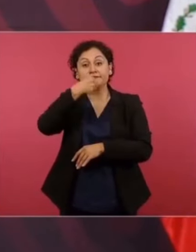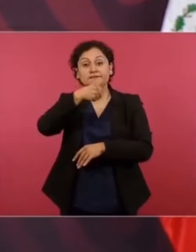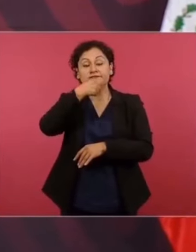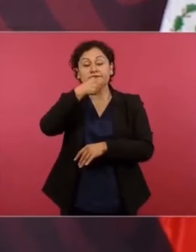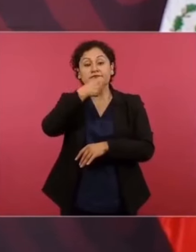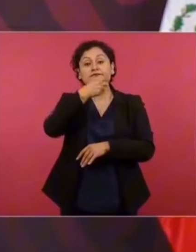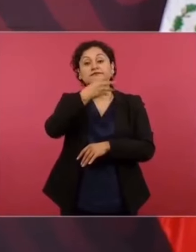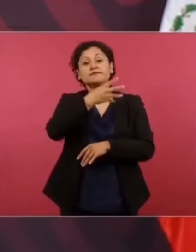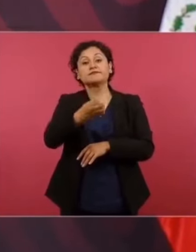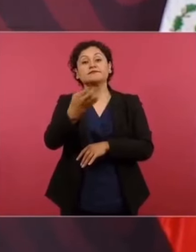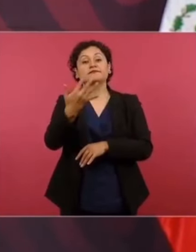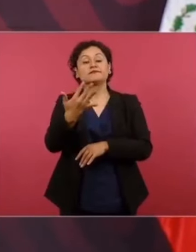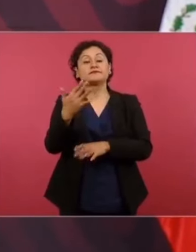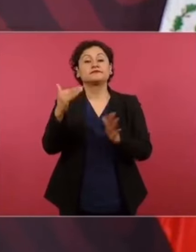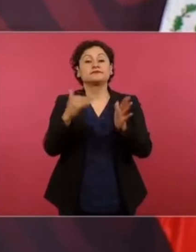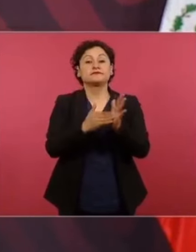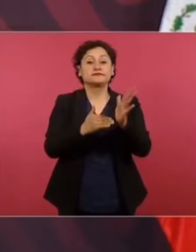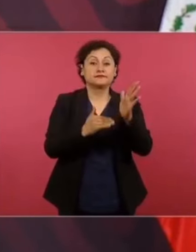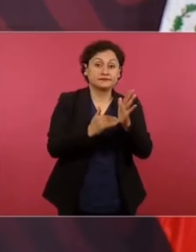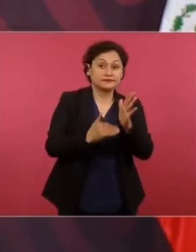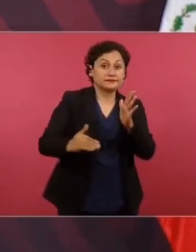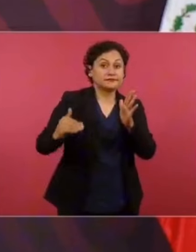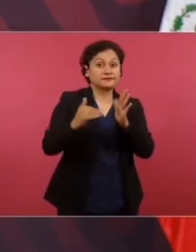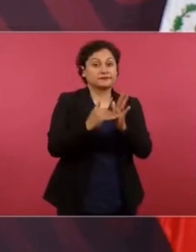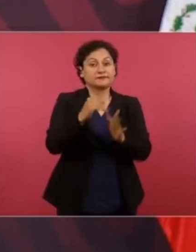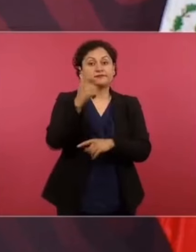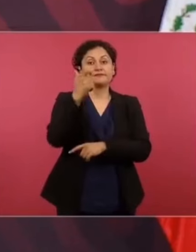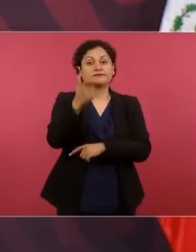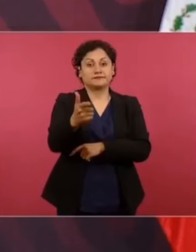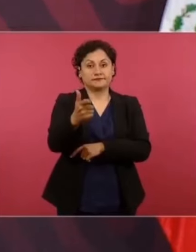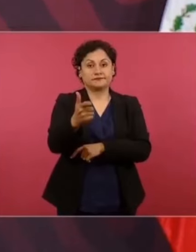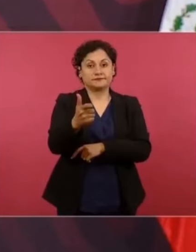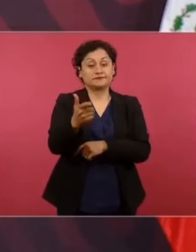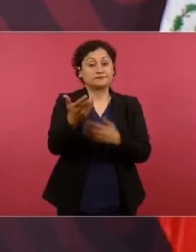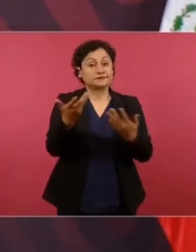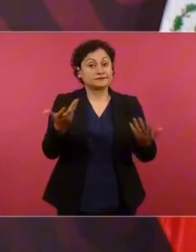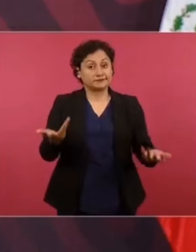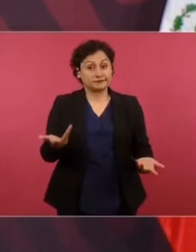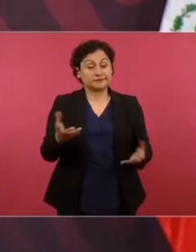de pesos medio